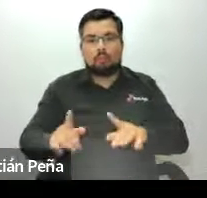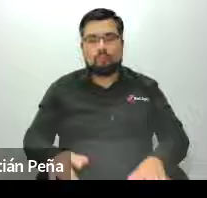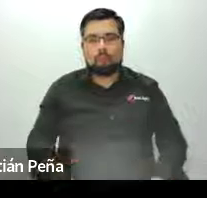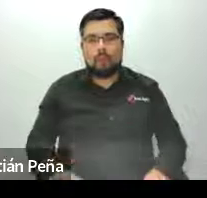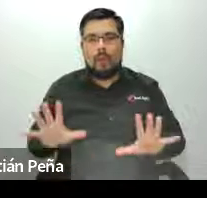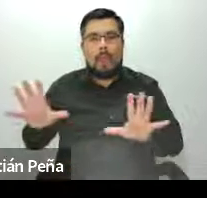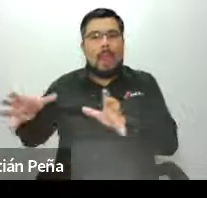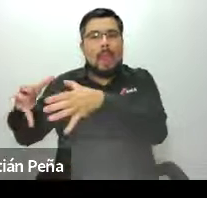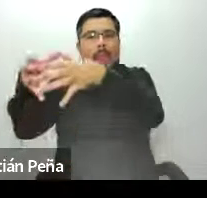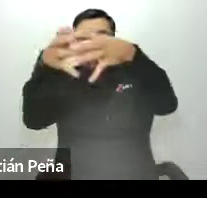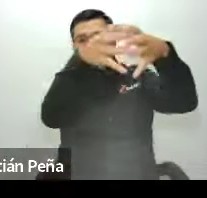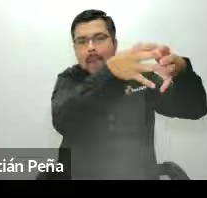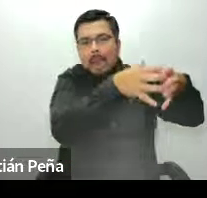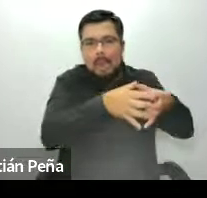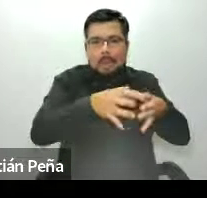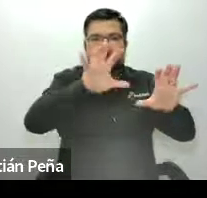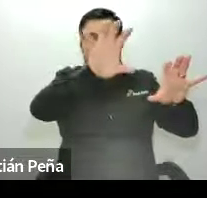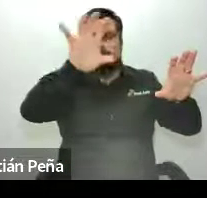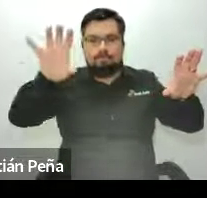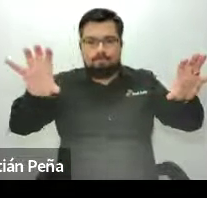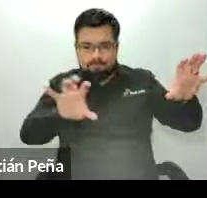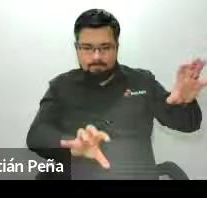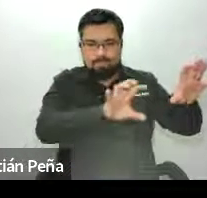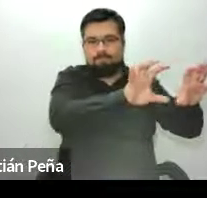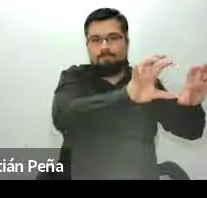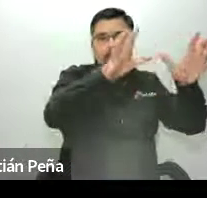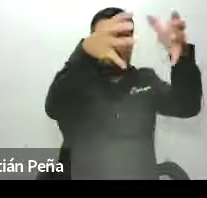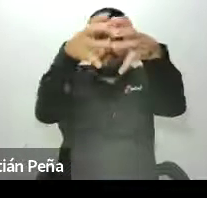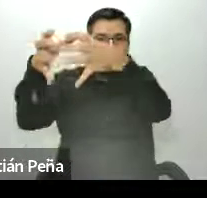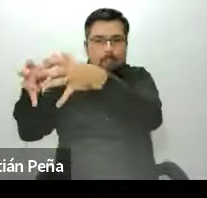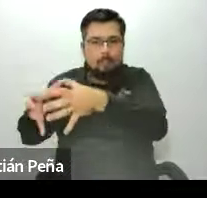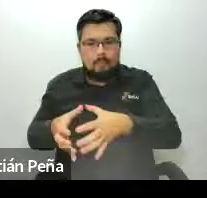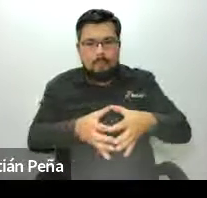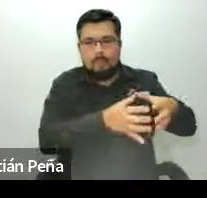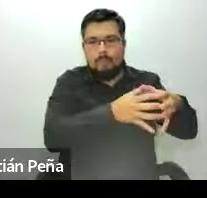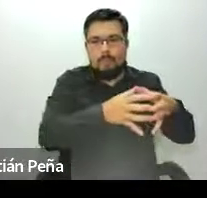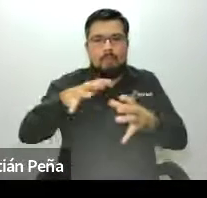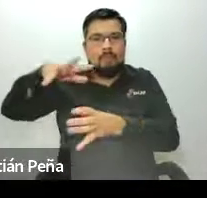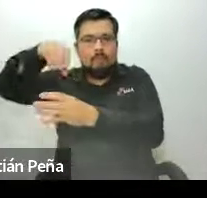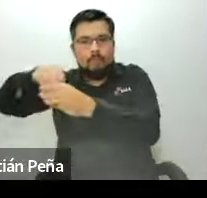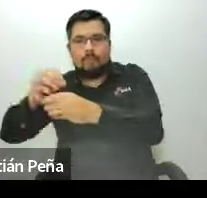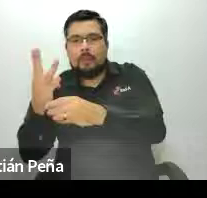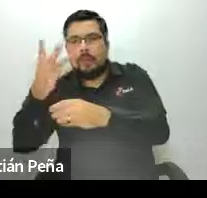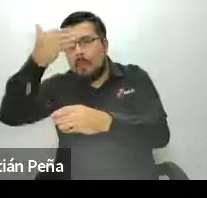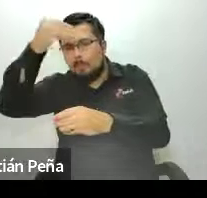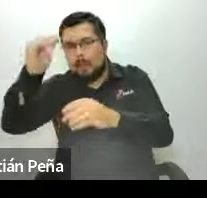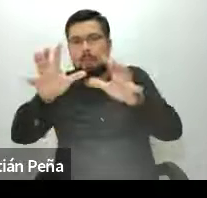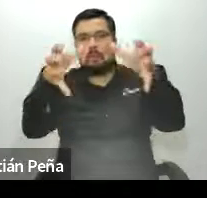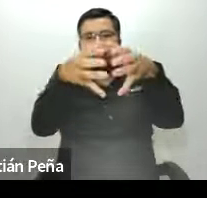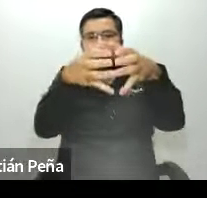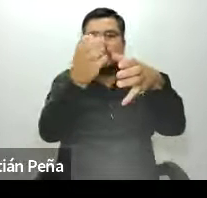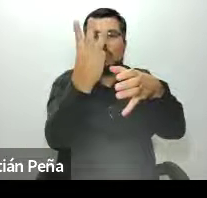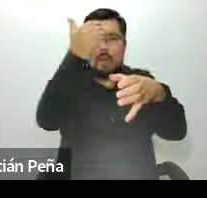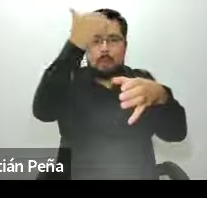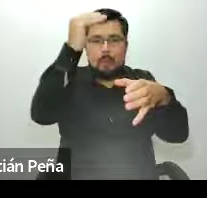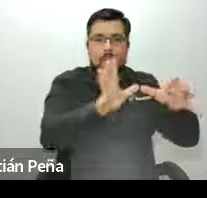asignaturas teníamos equipos que estaban formados por 3 o 4 expertos, y nosotros denominamos tipos de expertos. Teníamos expertos de terreno, que